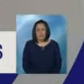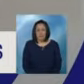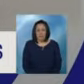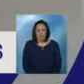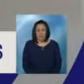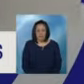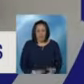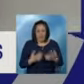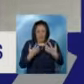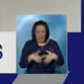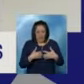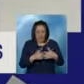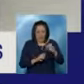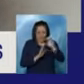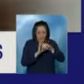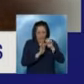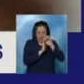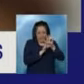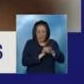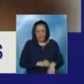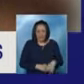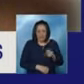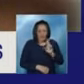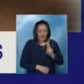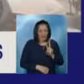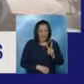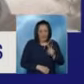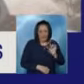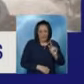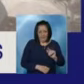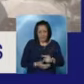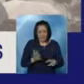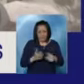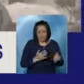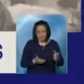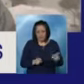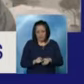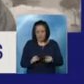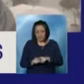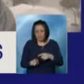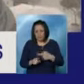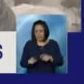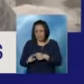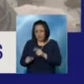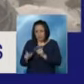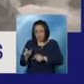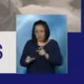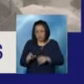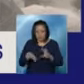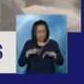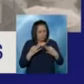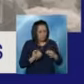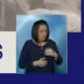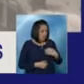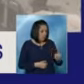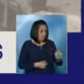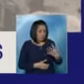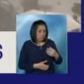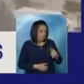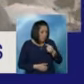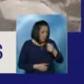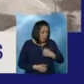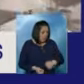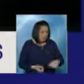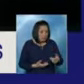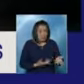Hay las empresas de cine, VK, acá. Después tenemos reportes de diferentes personas, de familiares. Por ejemplo, ahorita hemos entrevistado a una